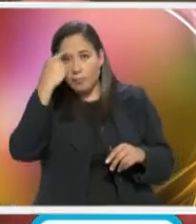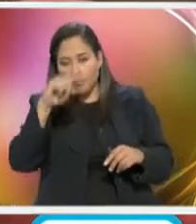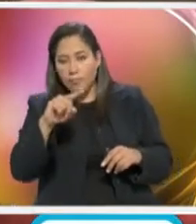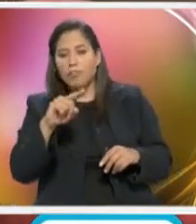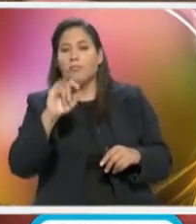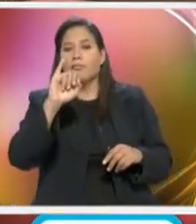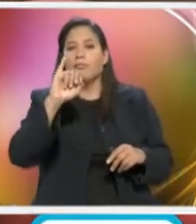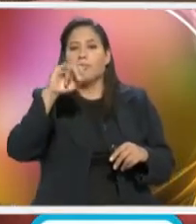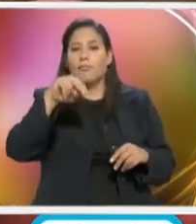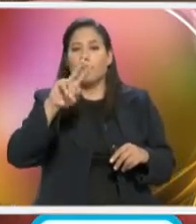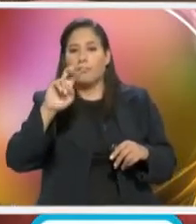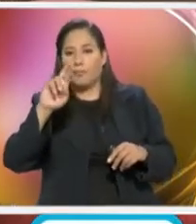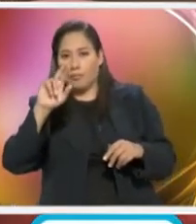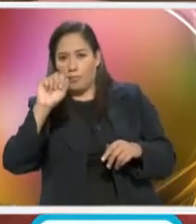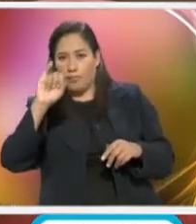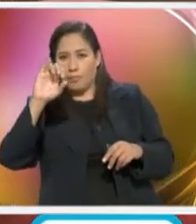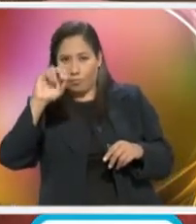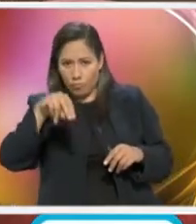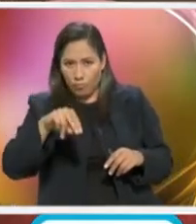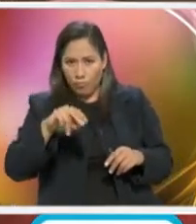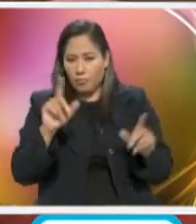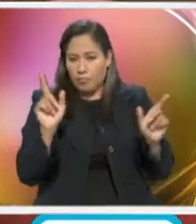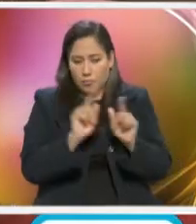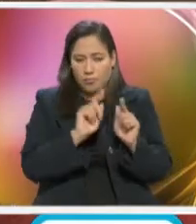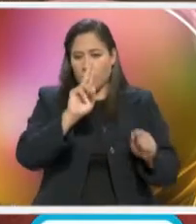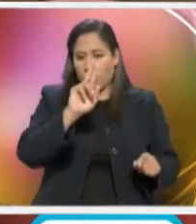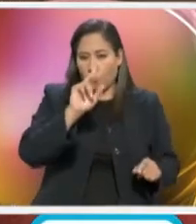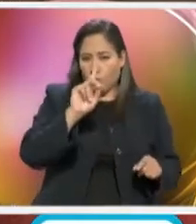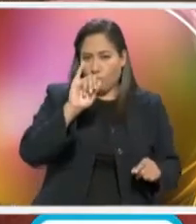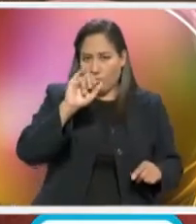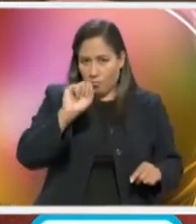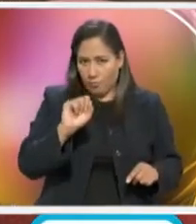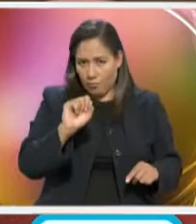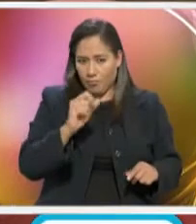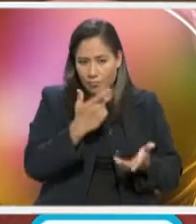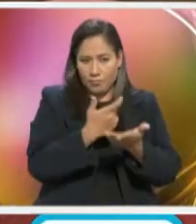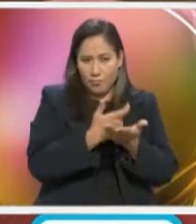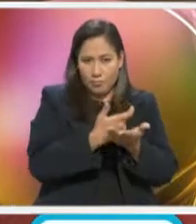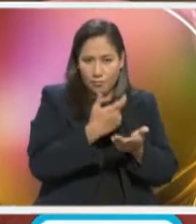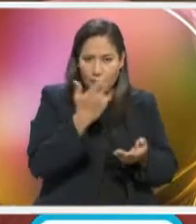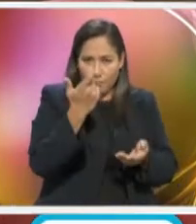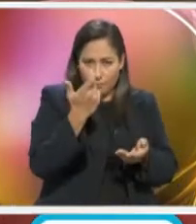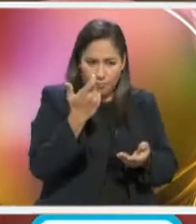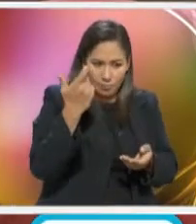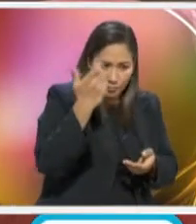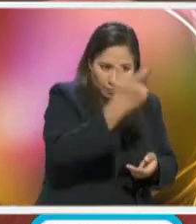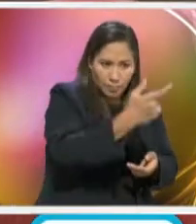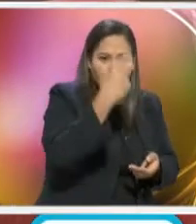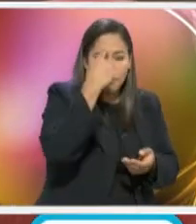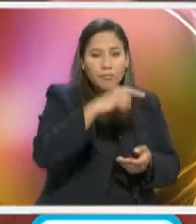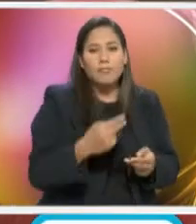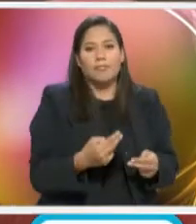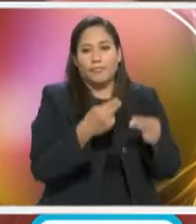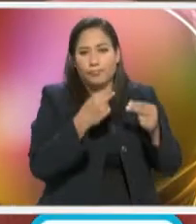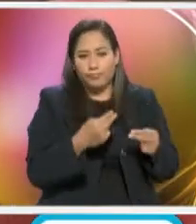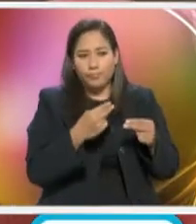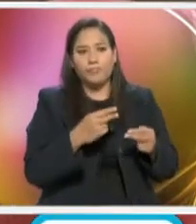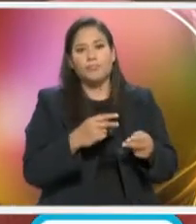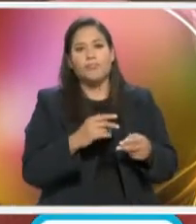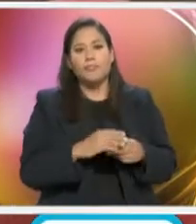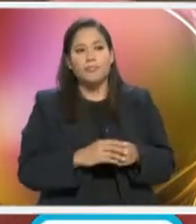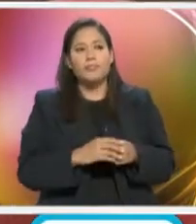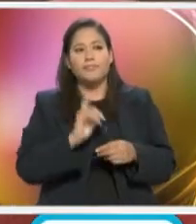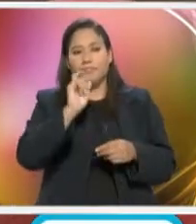pues son UDIs, ¿no? O sea, ya es algo coloquial con lo que se conoce. Y las UDIs surgen, y no surgieron como una divisa, realmente no